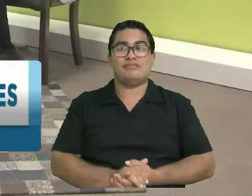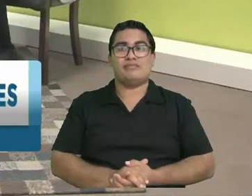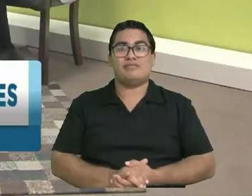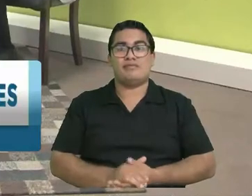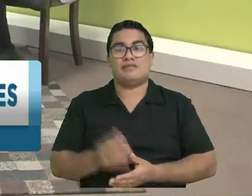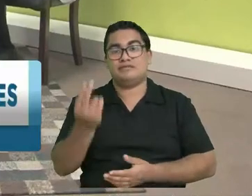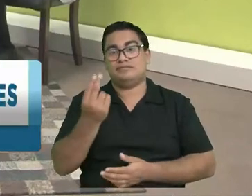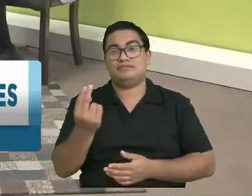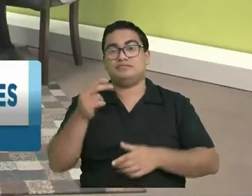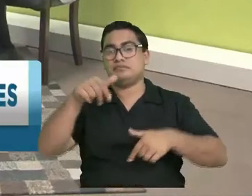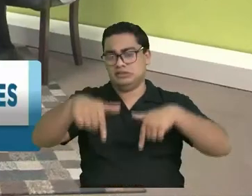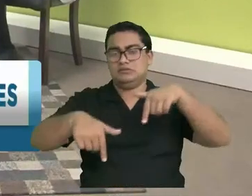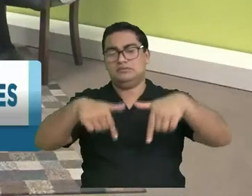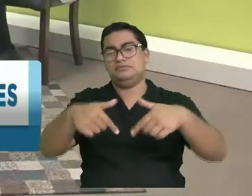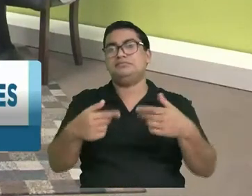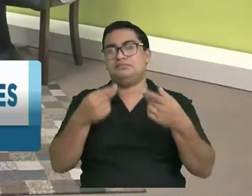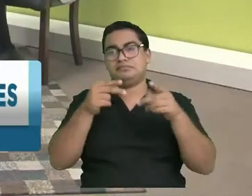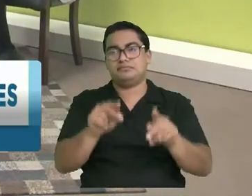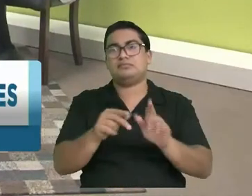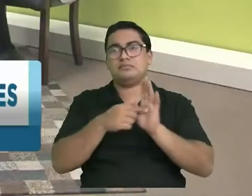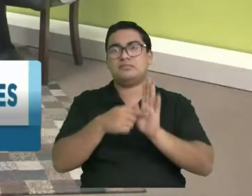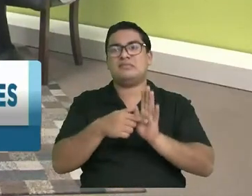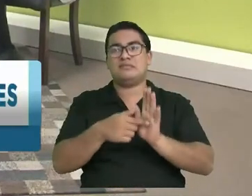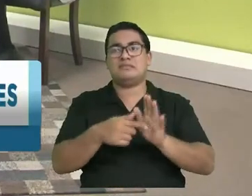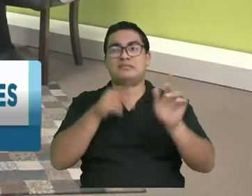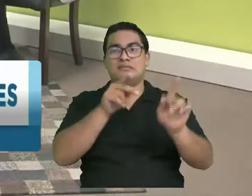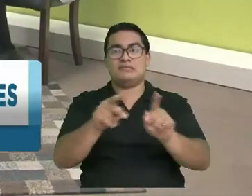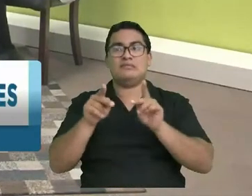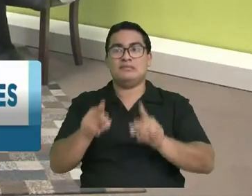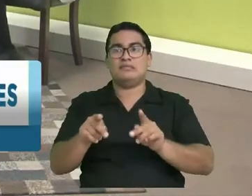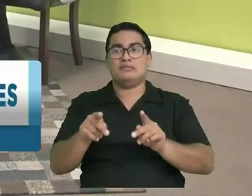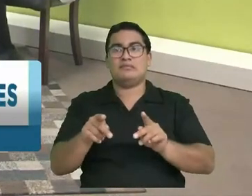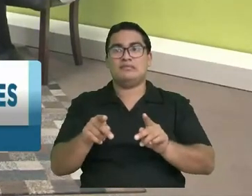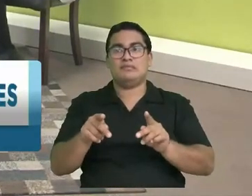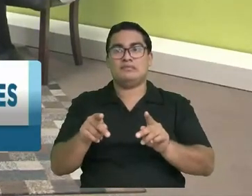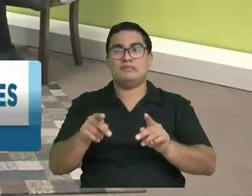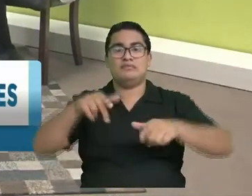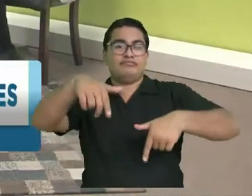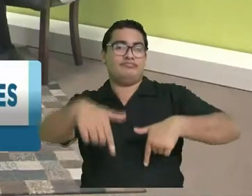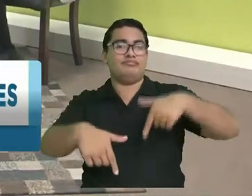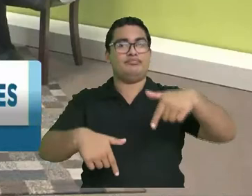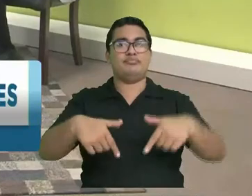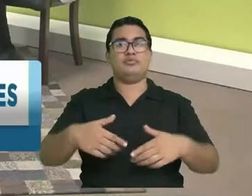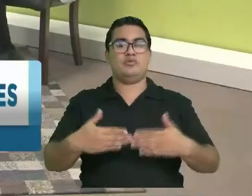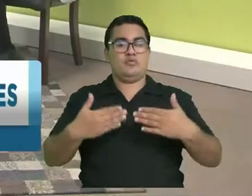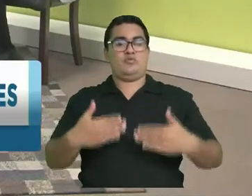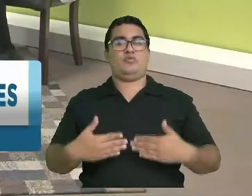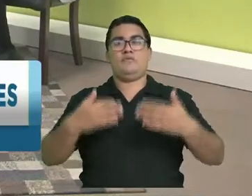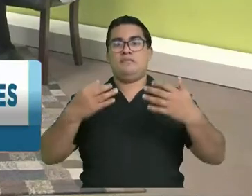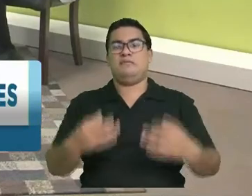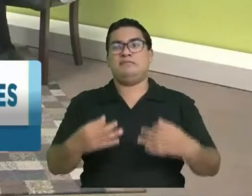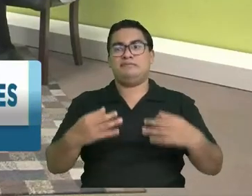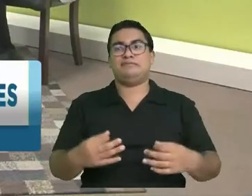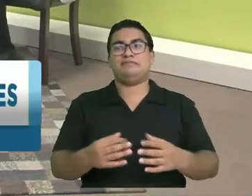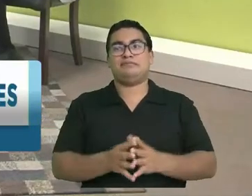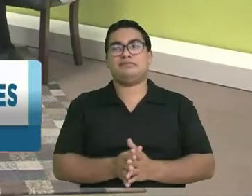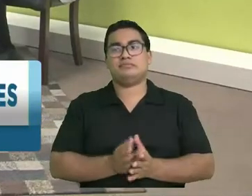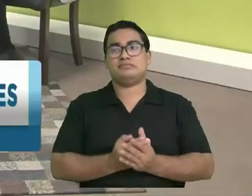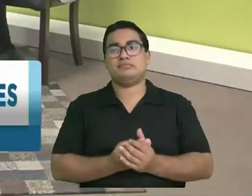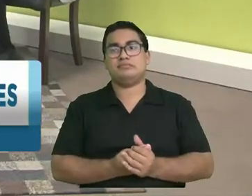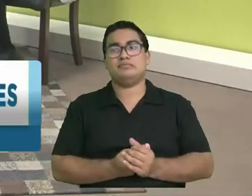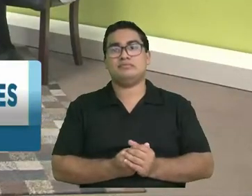uso de tacón. Sí corrige la persona al ponerse tacón, corrige la postura, pero eso es el punto, la postura